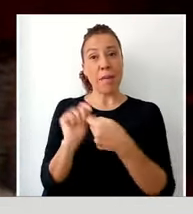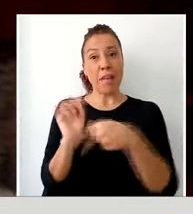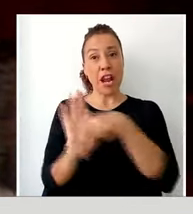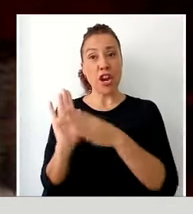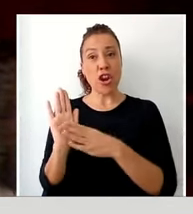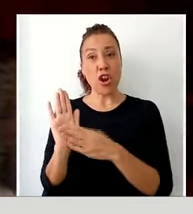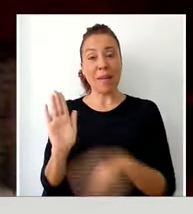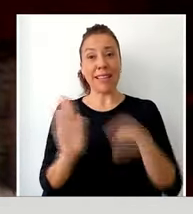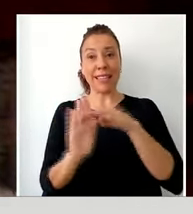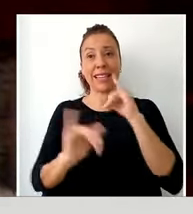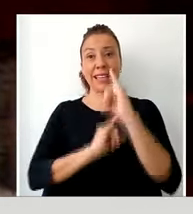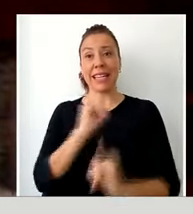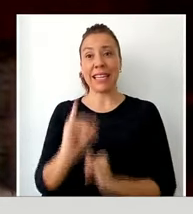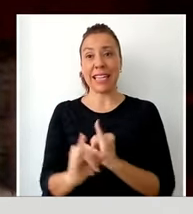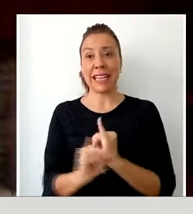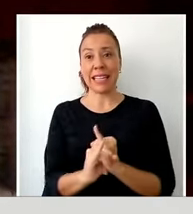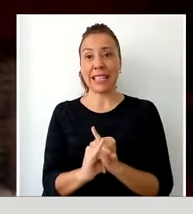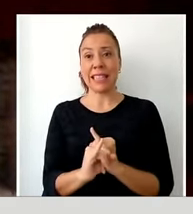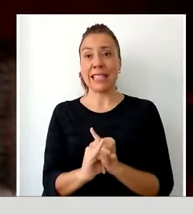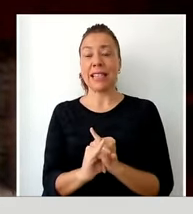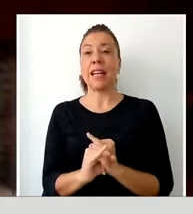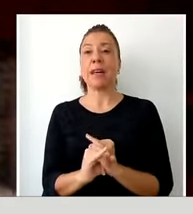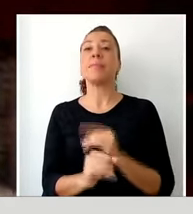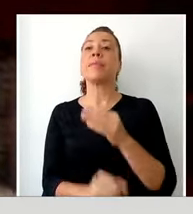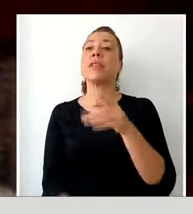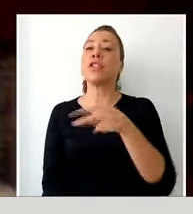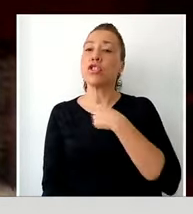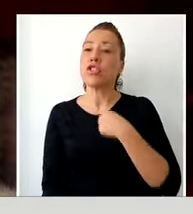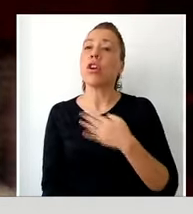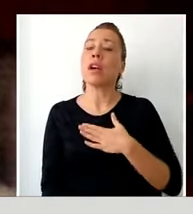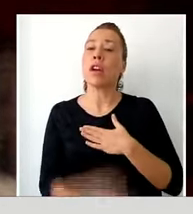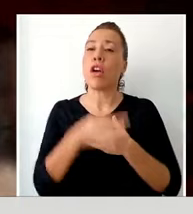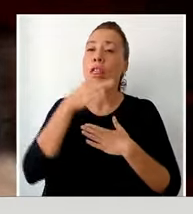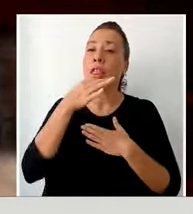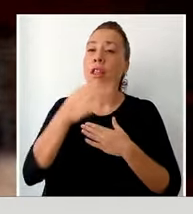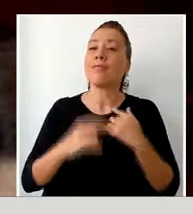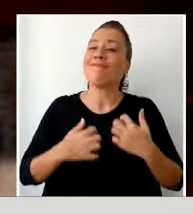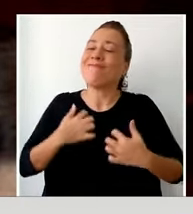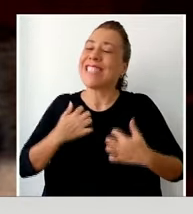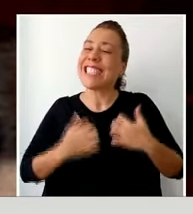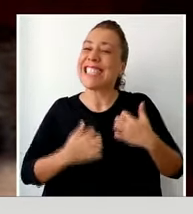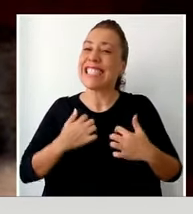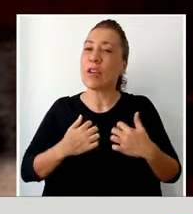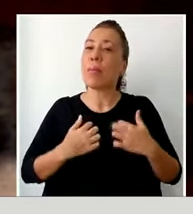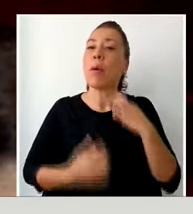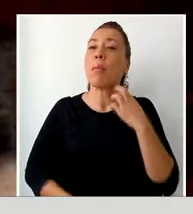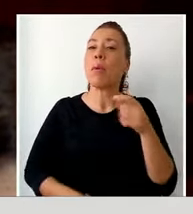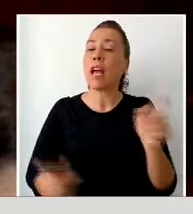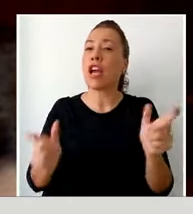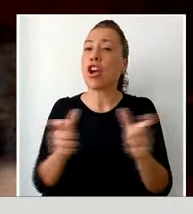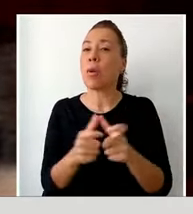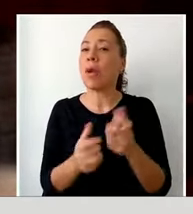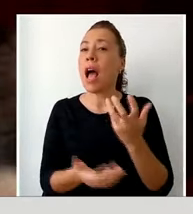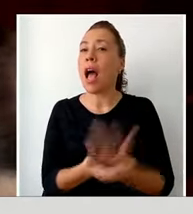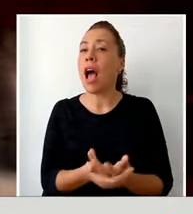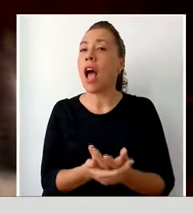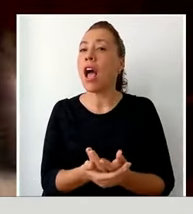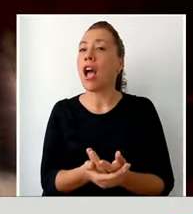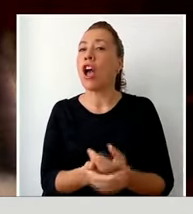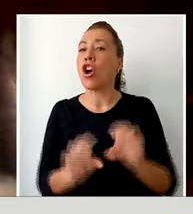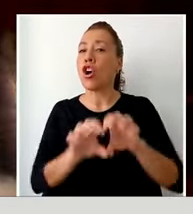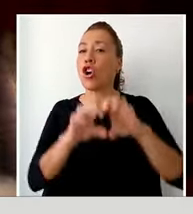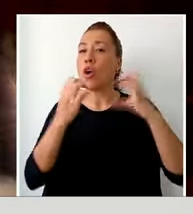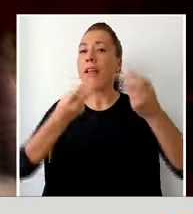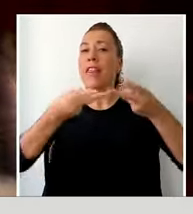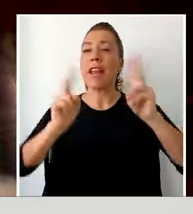Internacionales exigidos por la aguada Me permito plantear mi incomodidad respecto del hecho de que esta comisión se conforme por una corporación de derecho privado